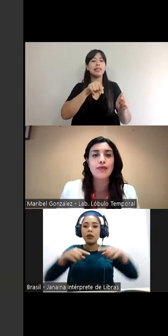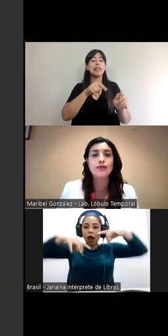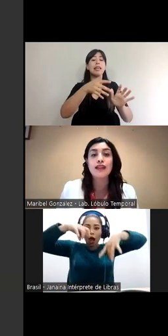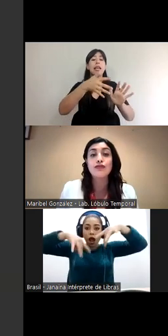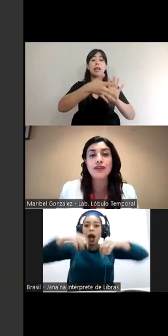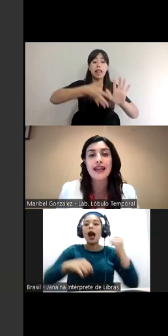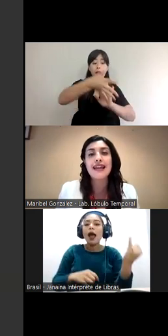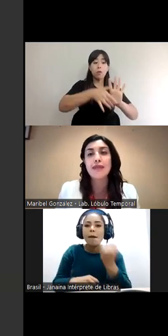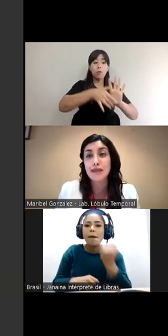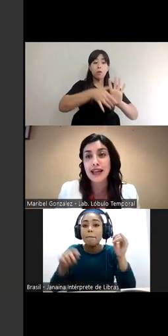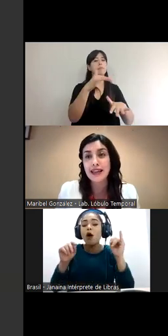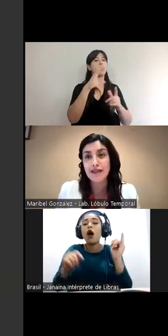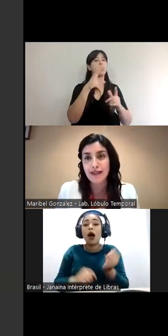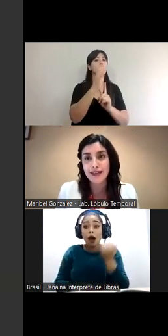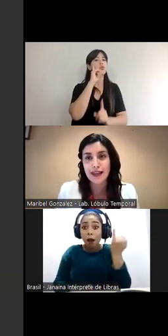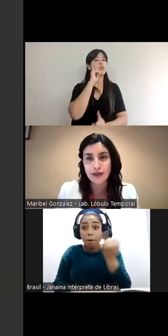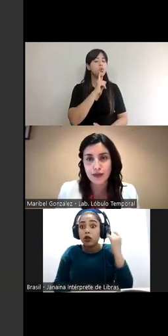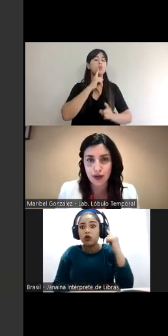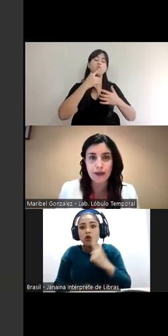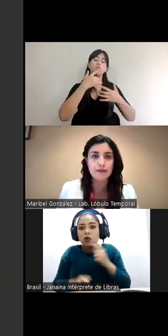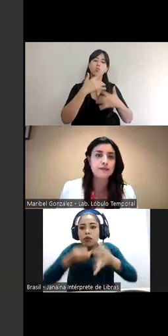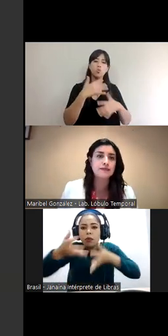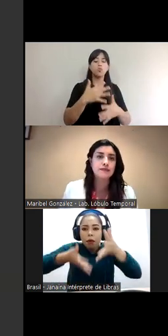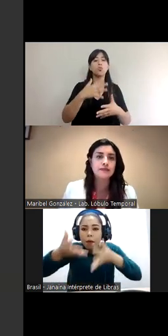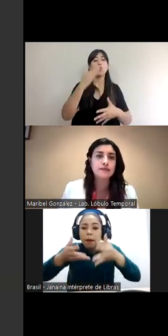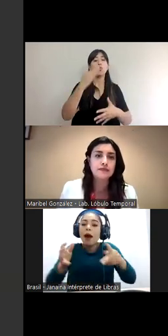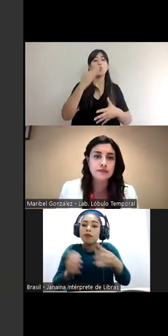y la cultura sorda en la primera infancia sorda.